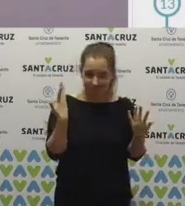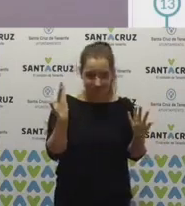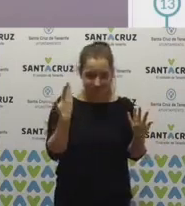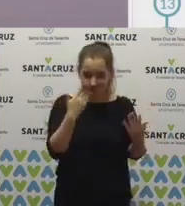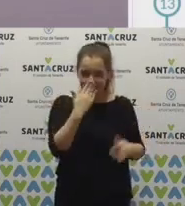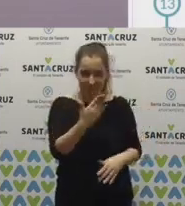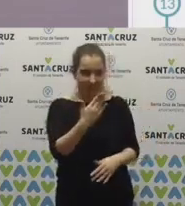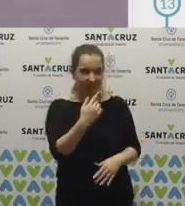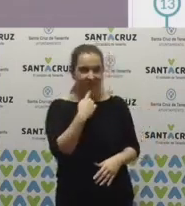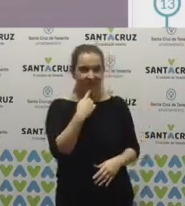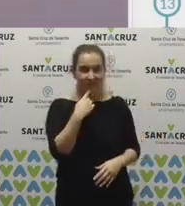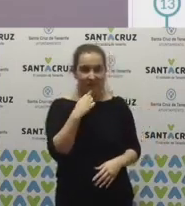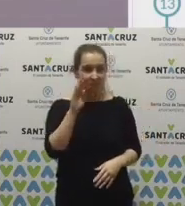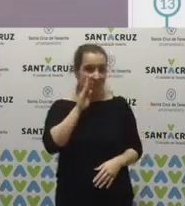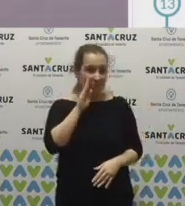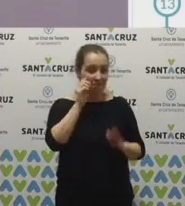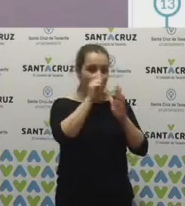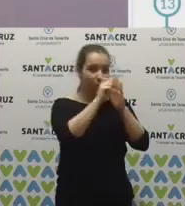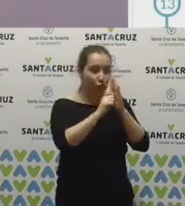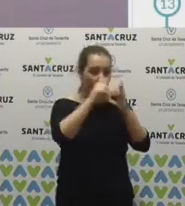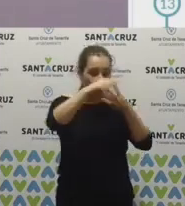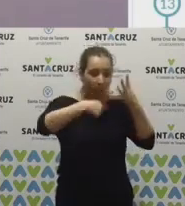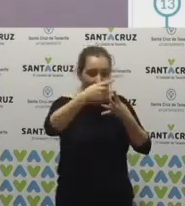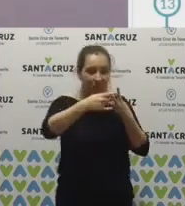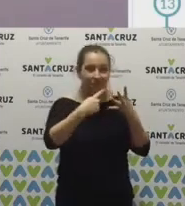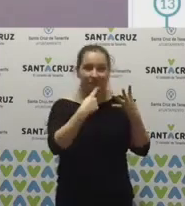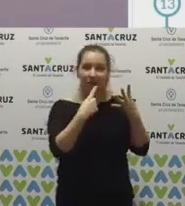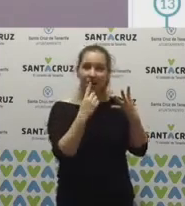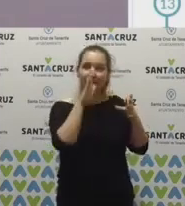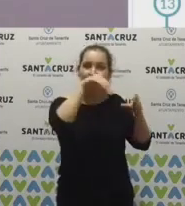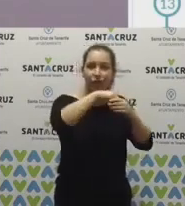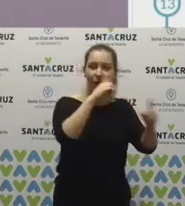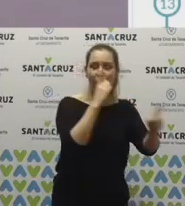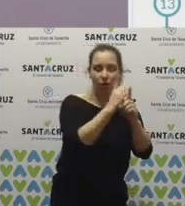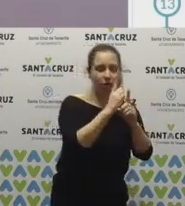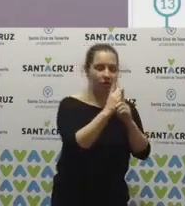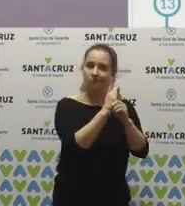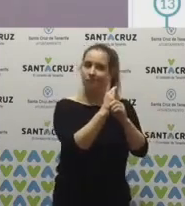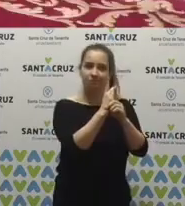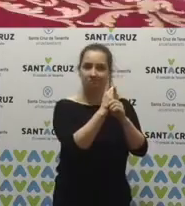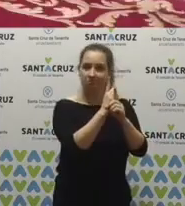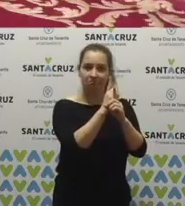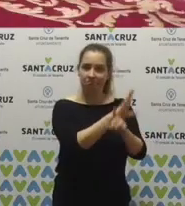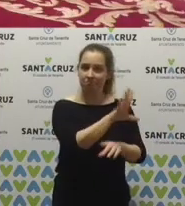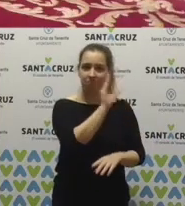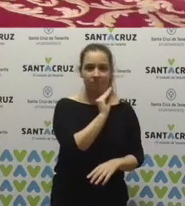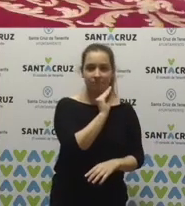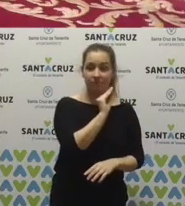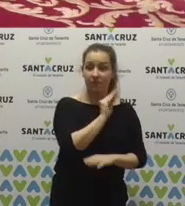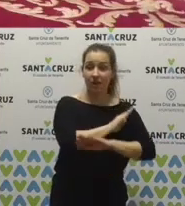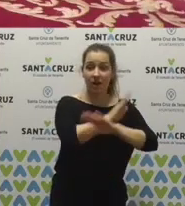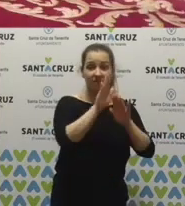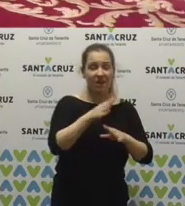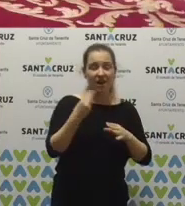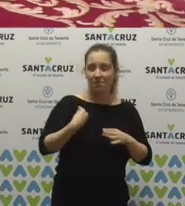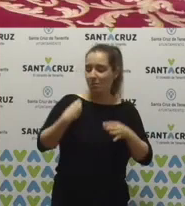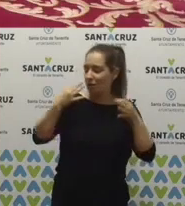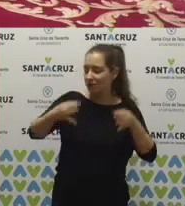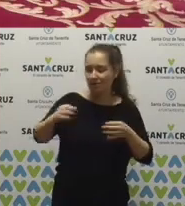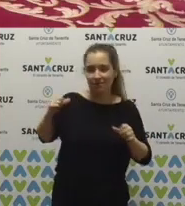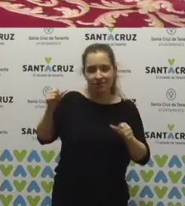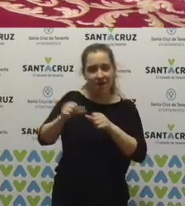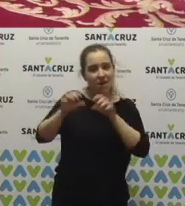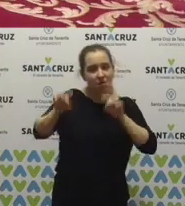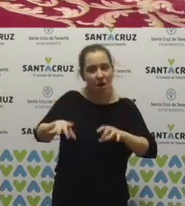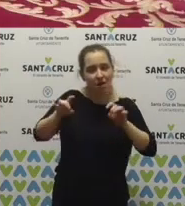vote no a estos 4 puntos pero bueno veo que como siempre todo lo que lleve de coalición canarias es un